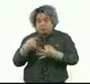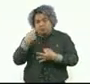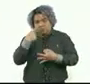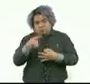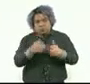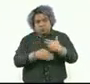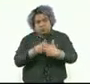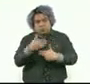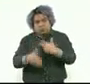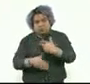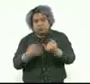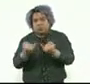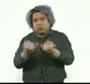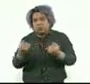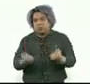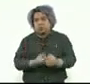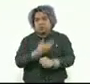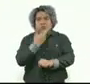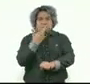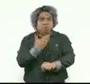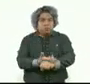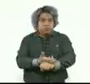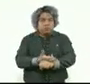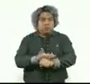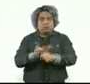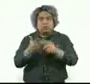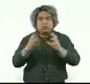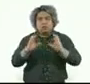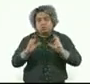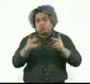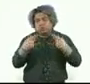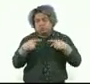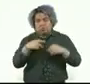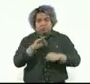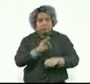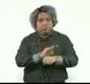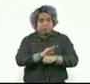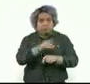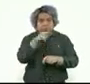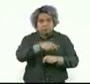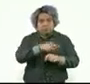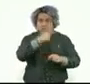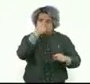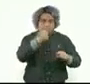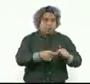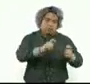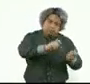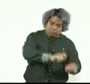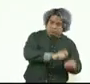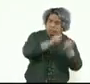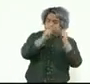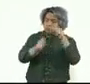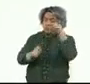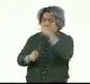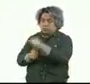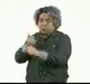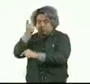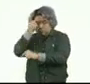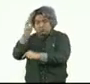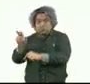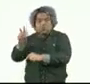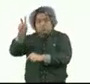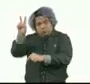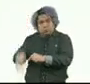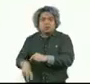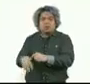y fue apoyada por la Secretaría de Seguridad Ciudadana para entregarles a sus verdaderos dueños los departamentos. Ese es el objetivo